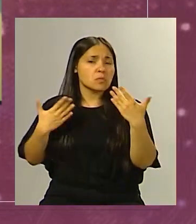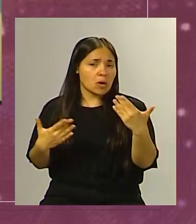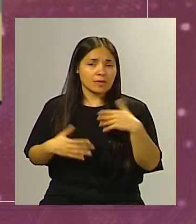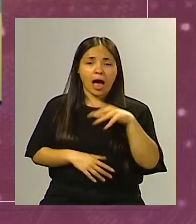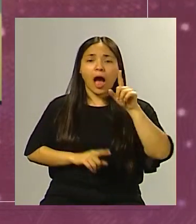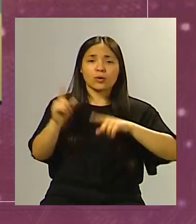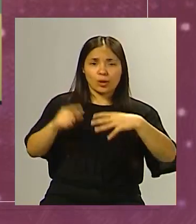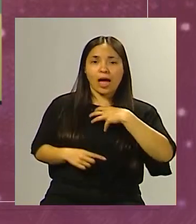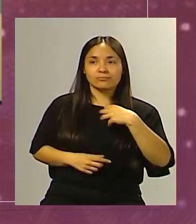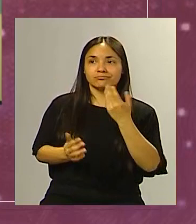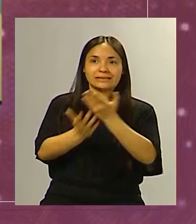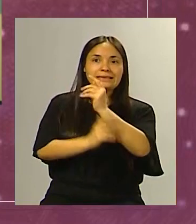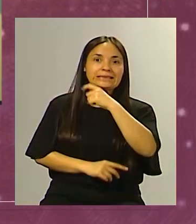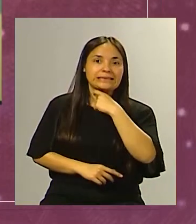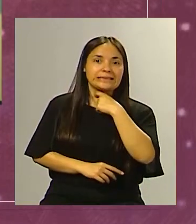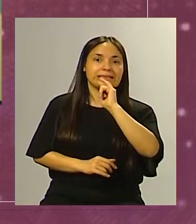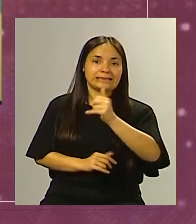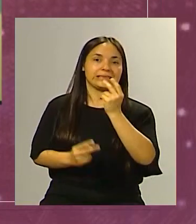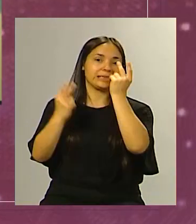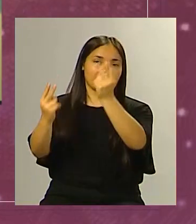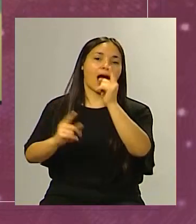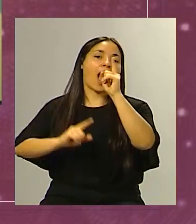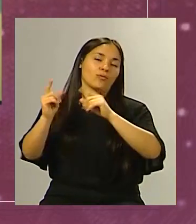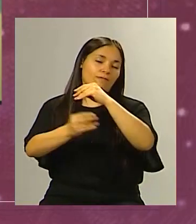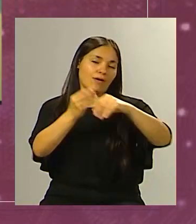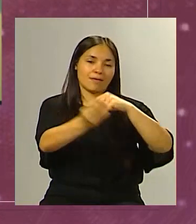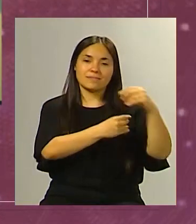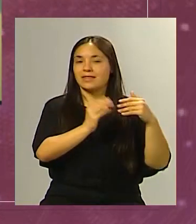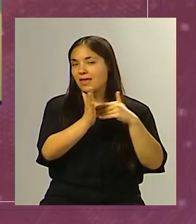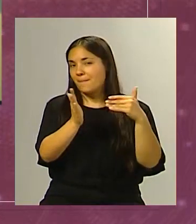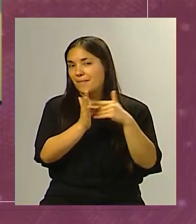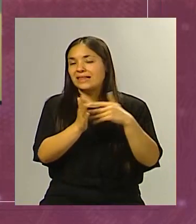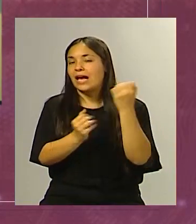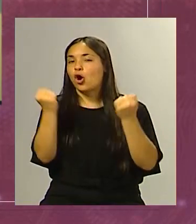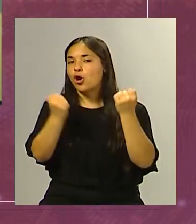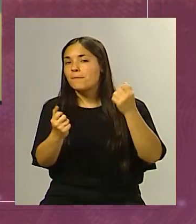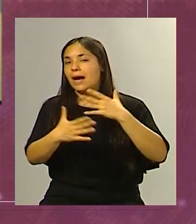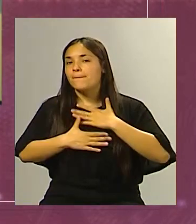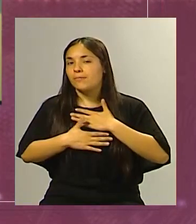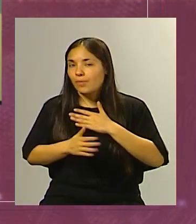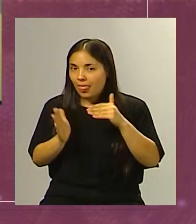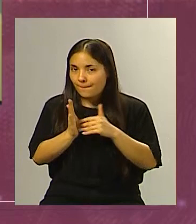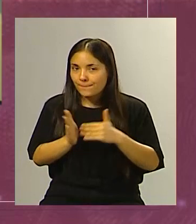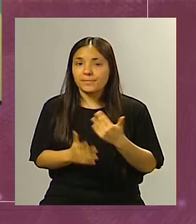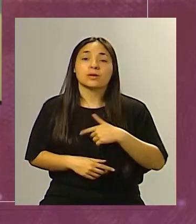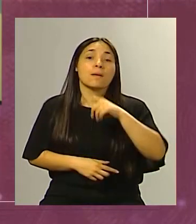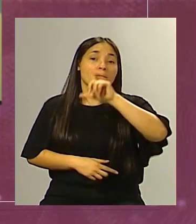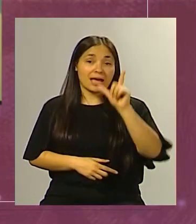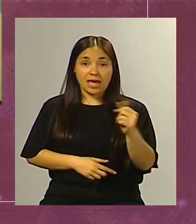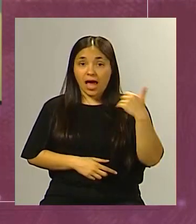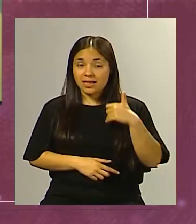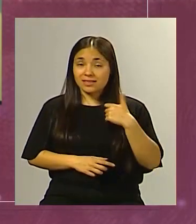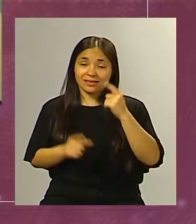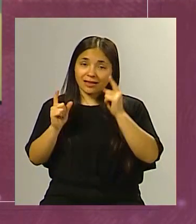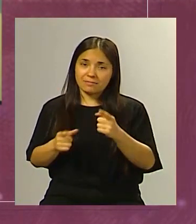chicos por ahí lo piden mucho, por ahí la realidad económica de cada familia es la que influye, pero teniendo en cuenta que hoy en Argentina el tema del dólar